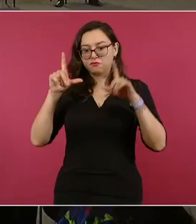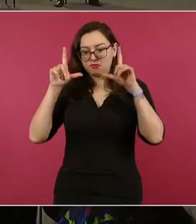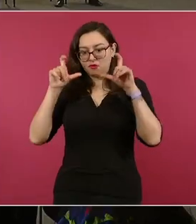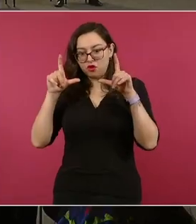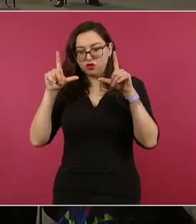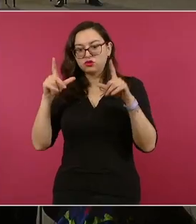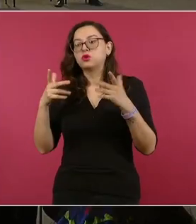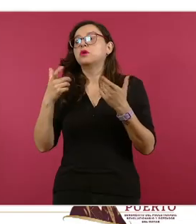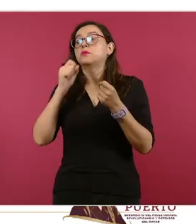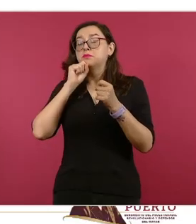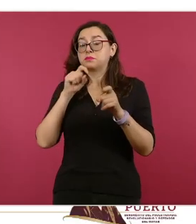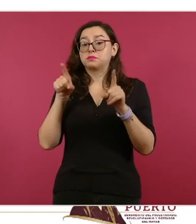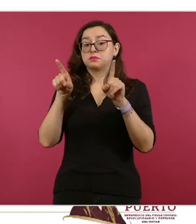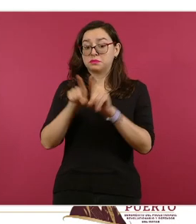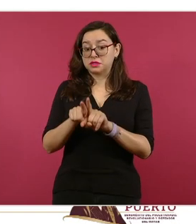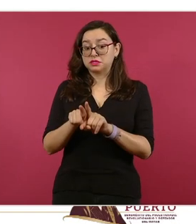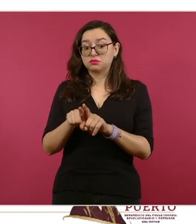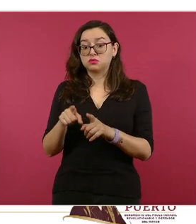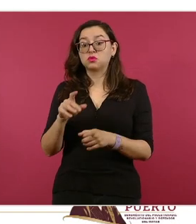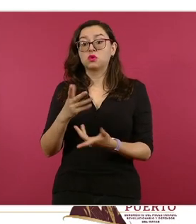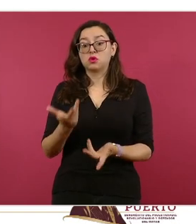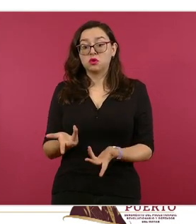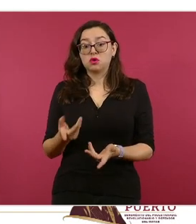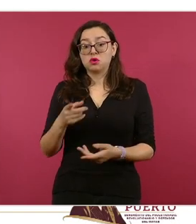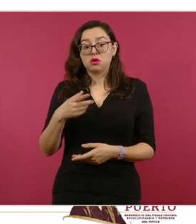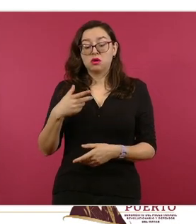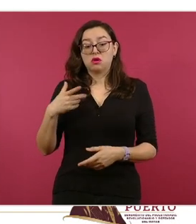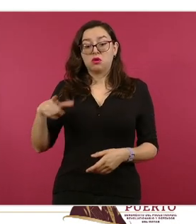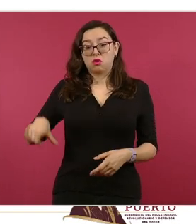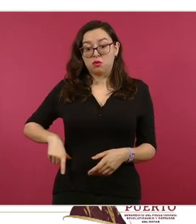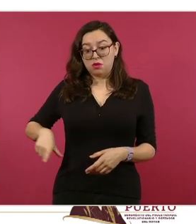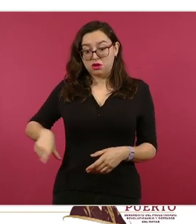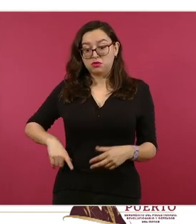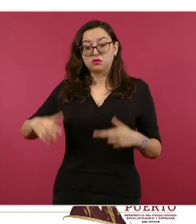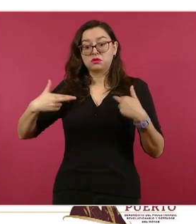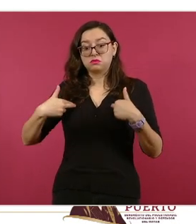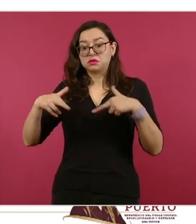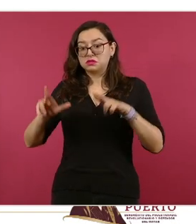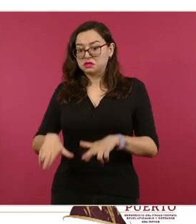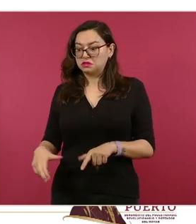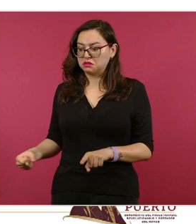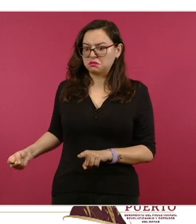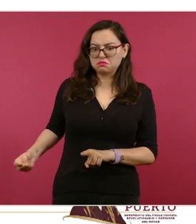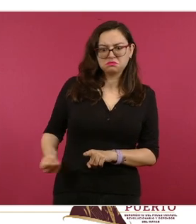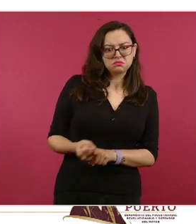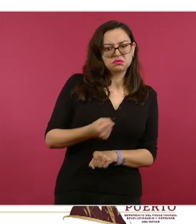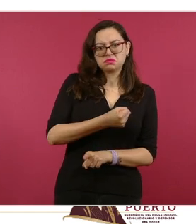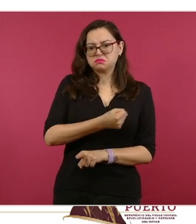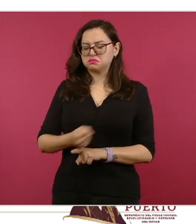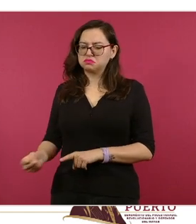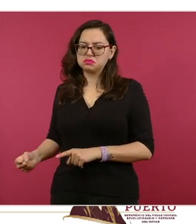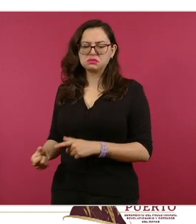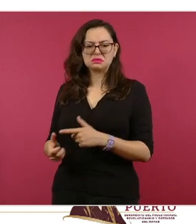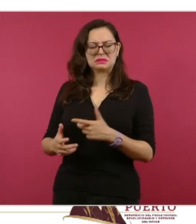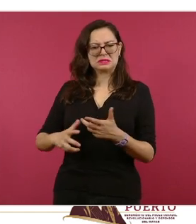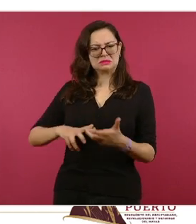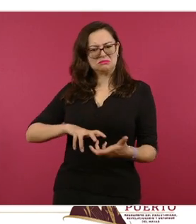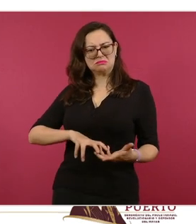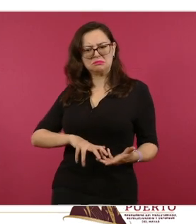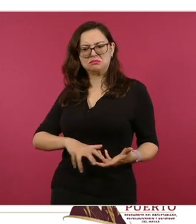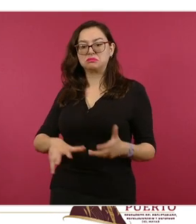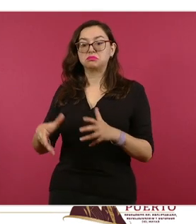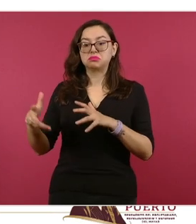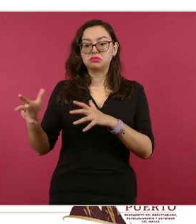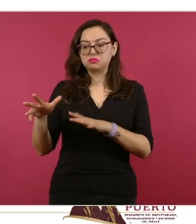ataques físicos perpetrados contra nuestros diplomáticos, contra su integridad física y moral,